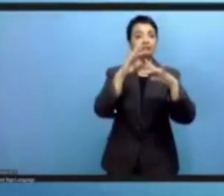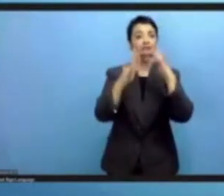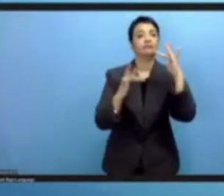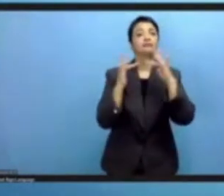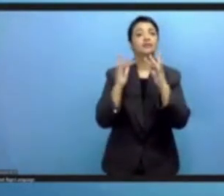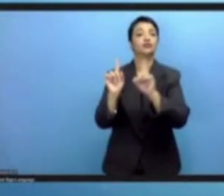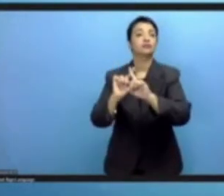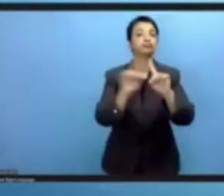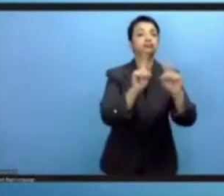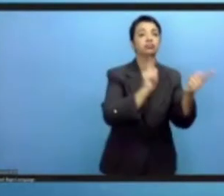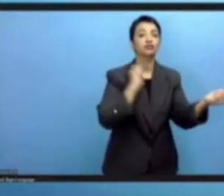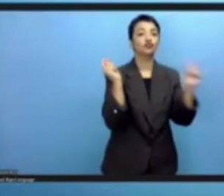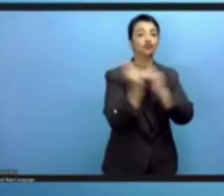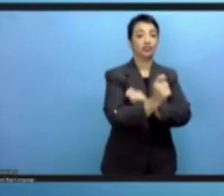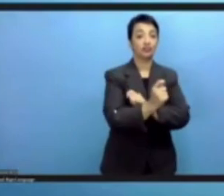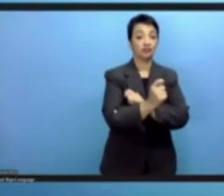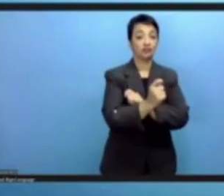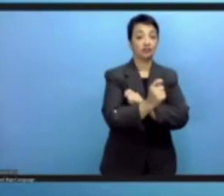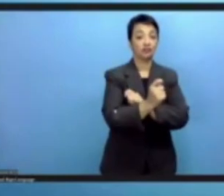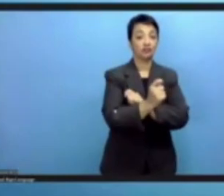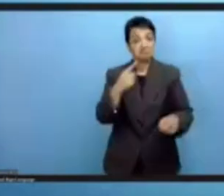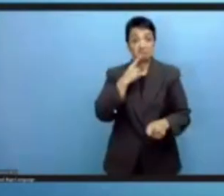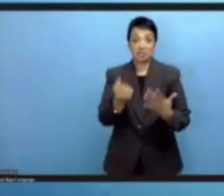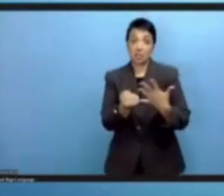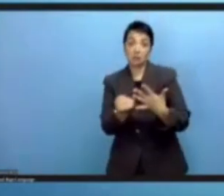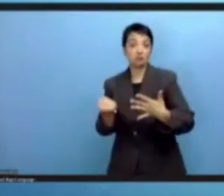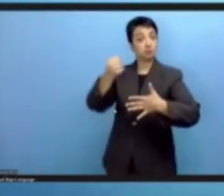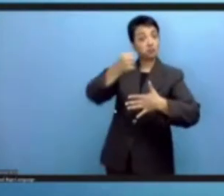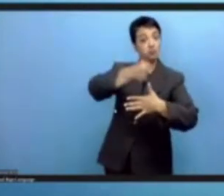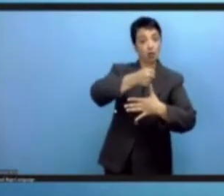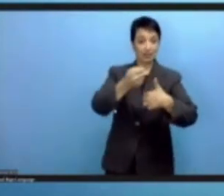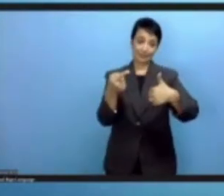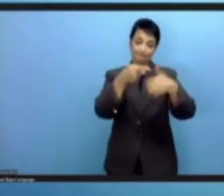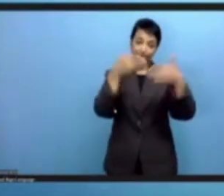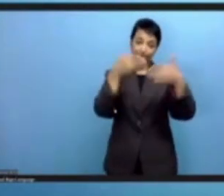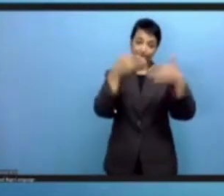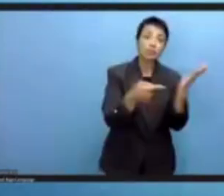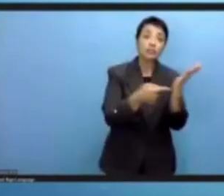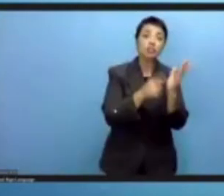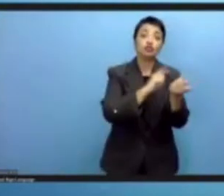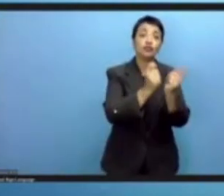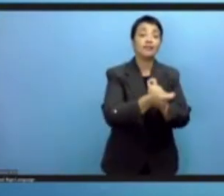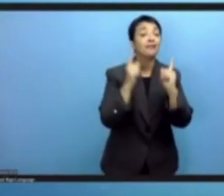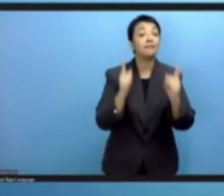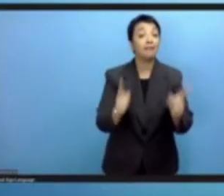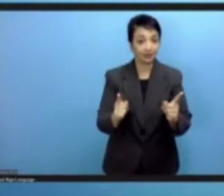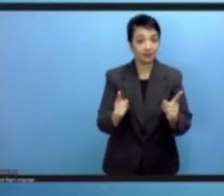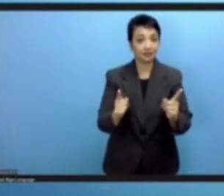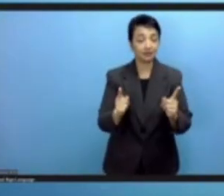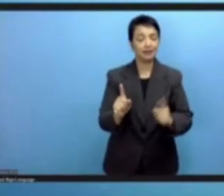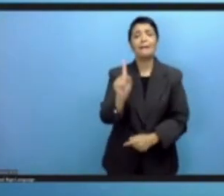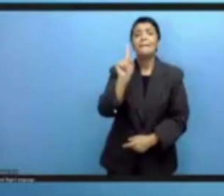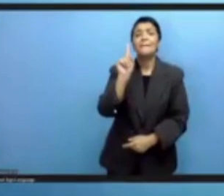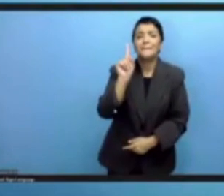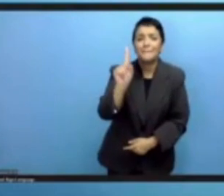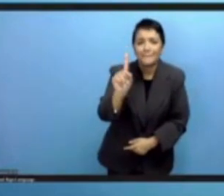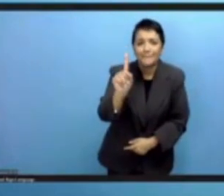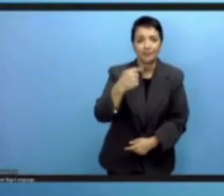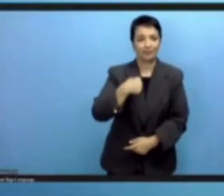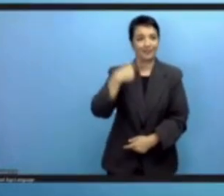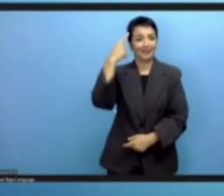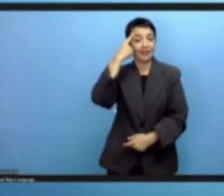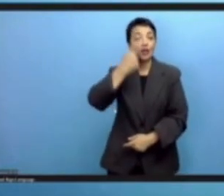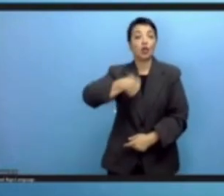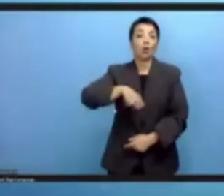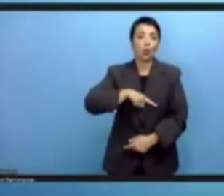a la transformación digital y otros temas similares como prioridad como entre las prioridades principales pero